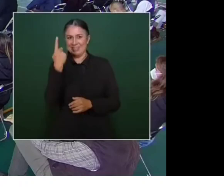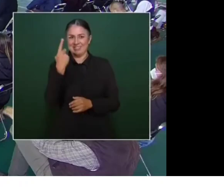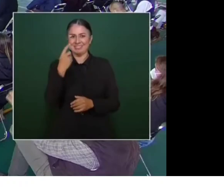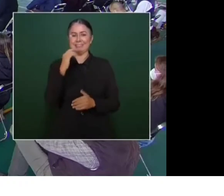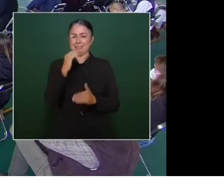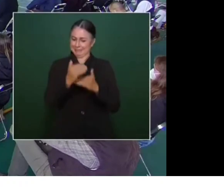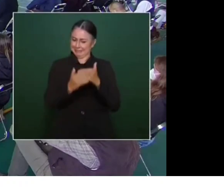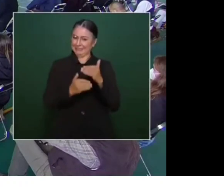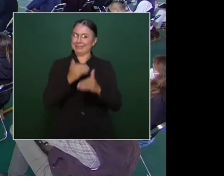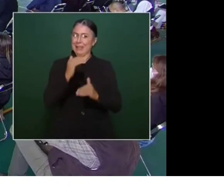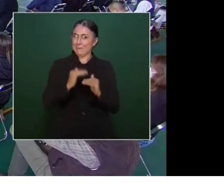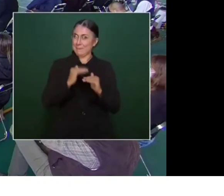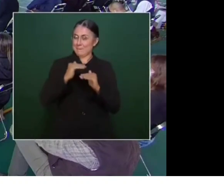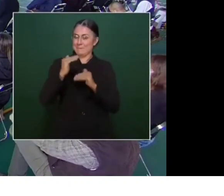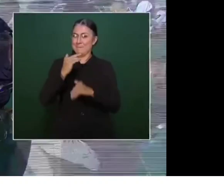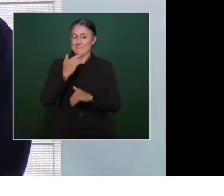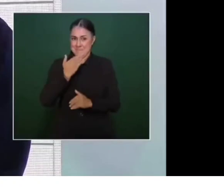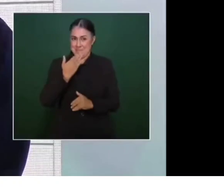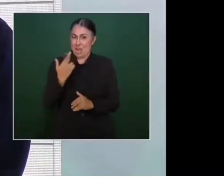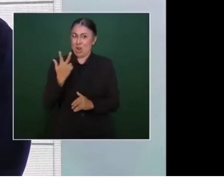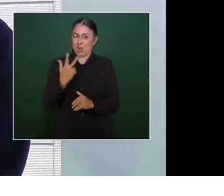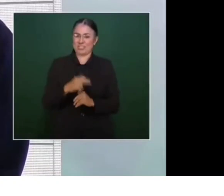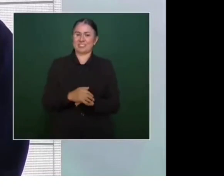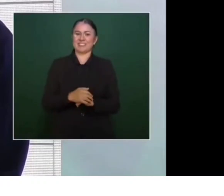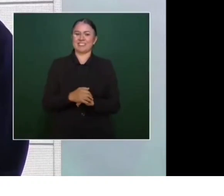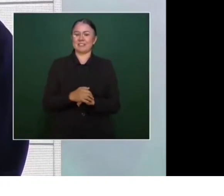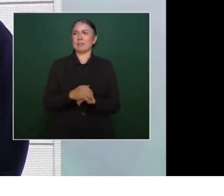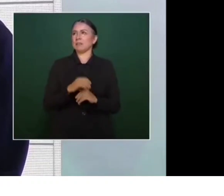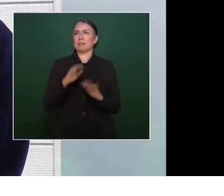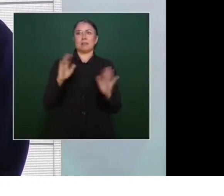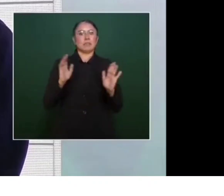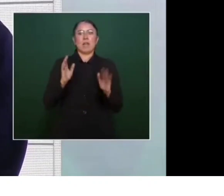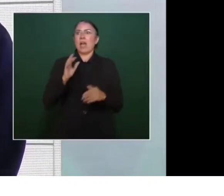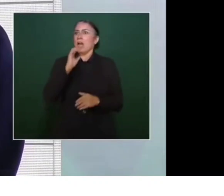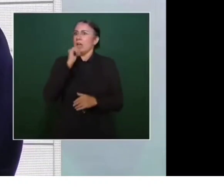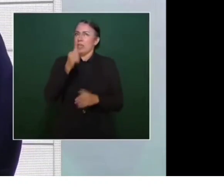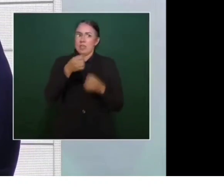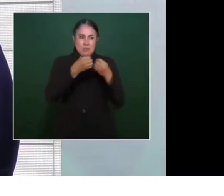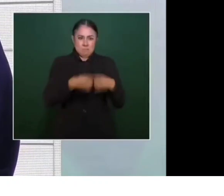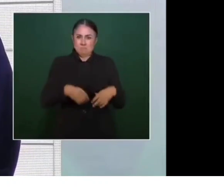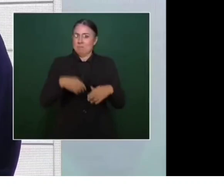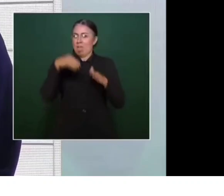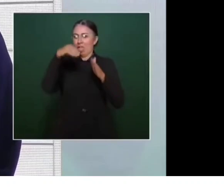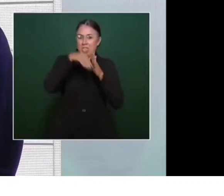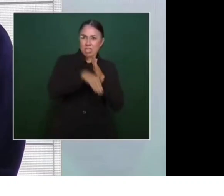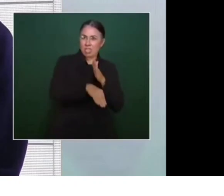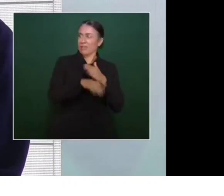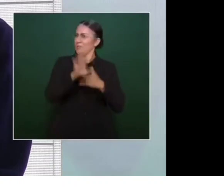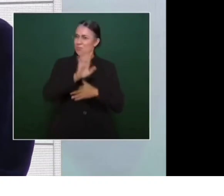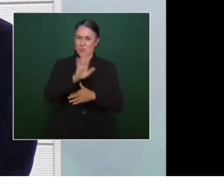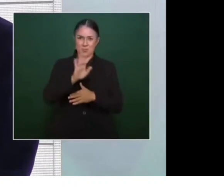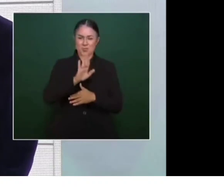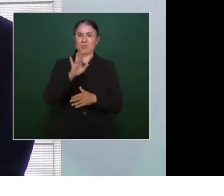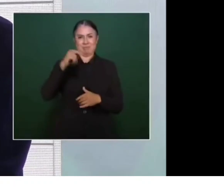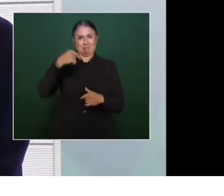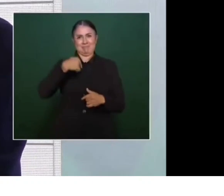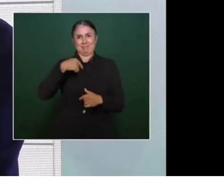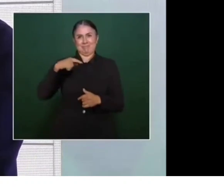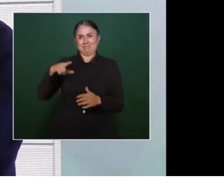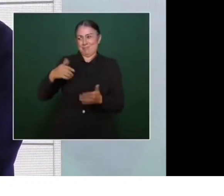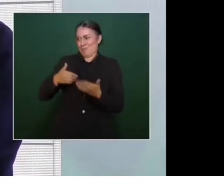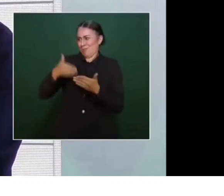Seguimos prácticamente sin devaluación desde que estamos en el gobierno. Esto tampoco se había